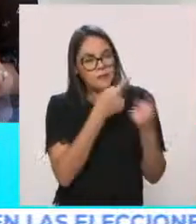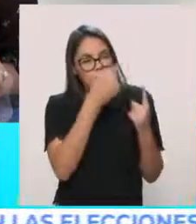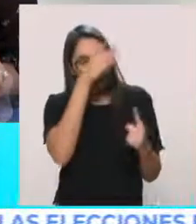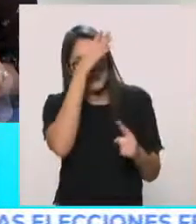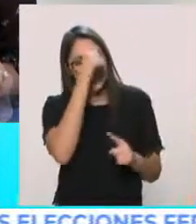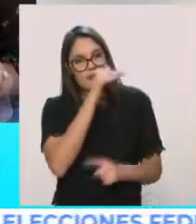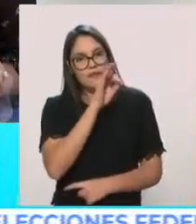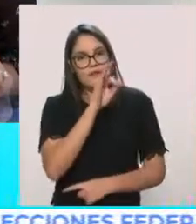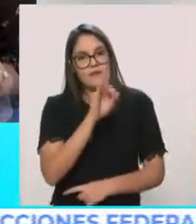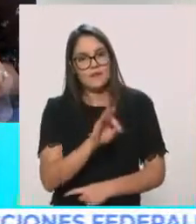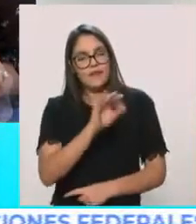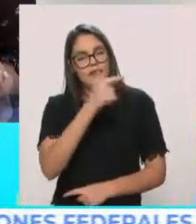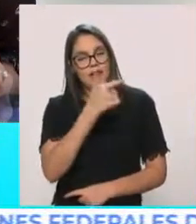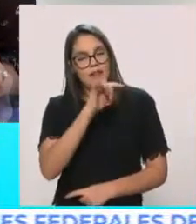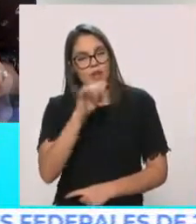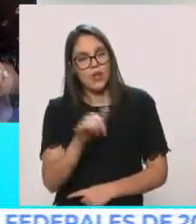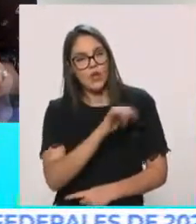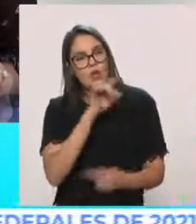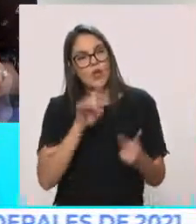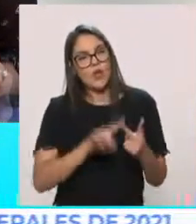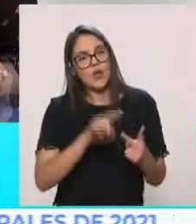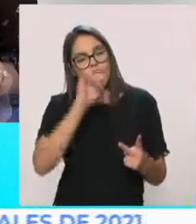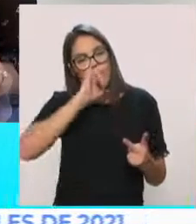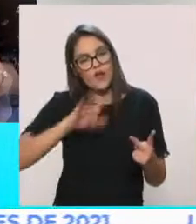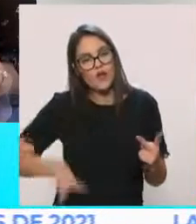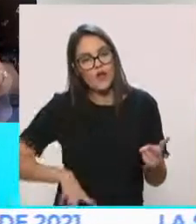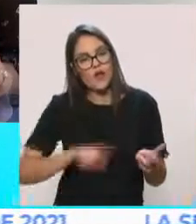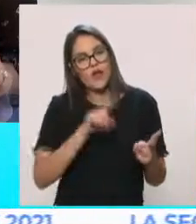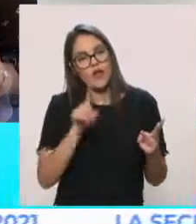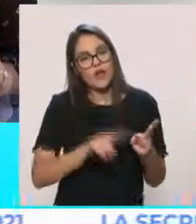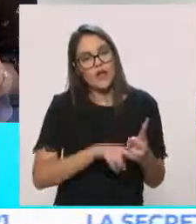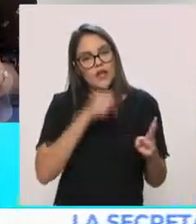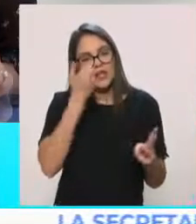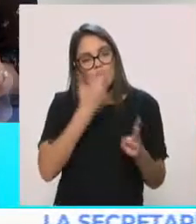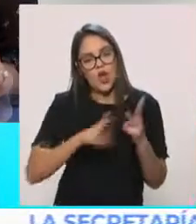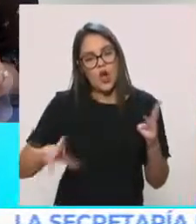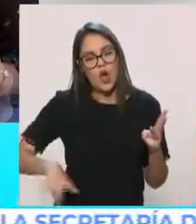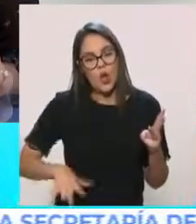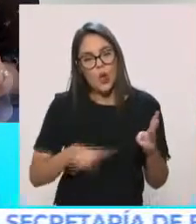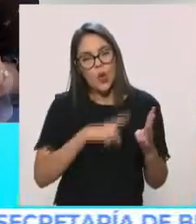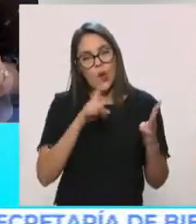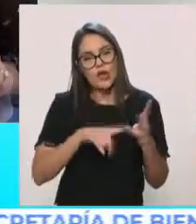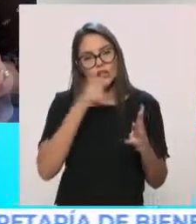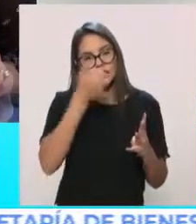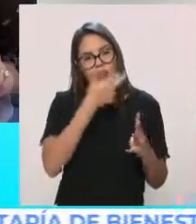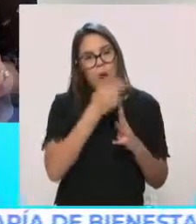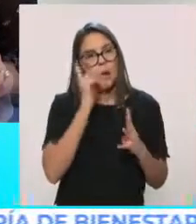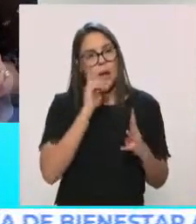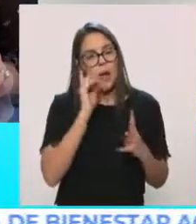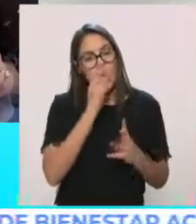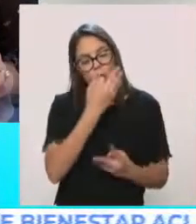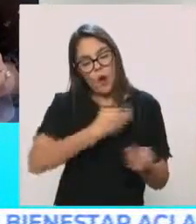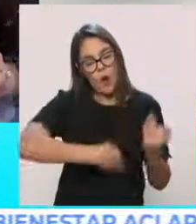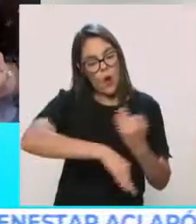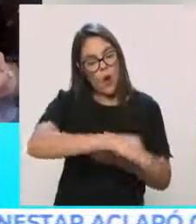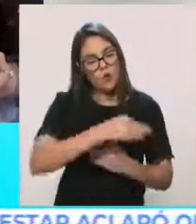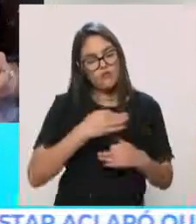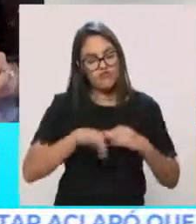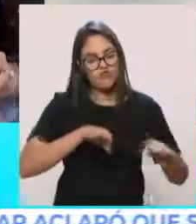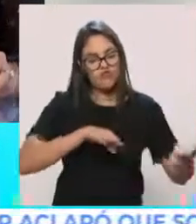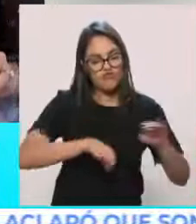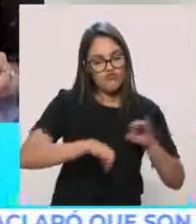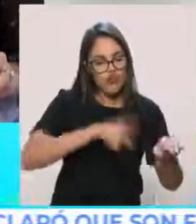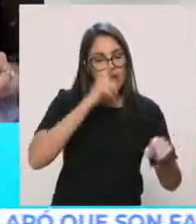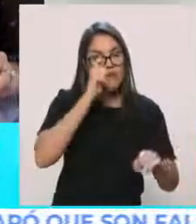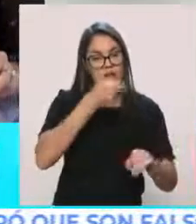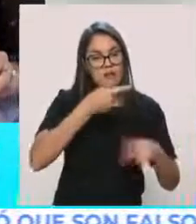la Secretaría de Gobierno, con la Jefatura de Gobierno y la Secretaría de las Mujeres, nosotros vamos a canalizar o ayudarle a la gente a